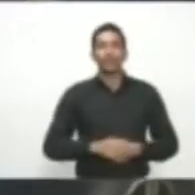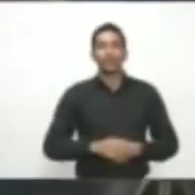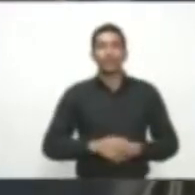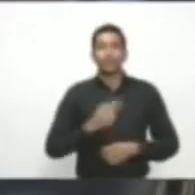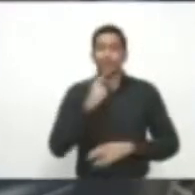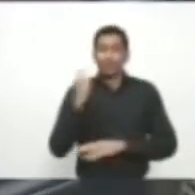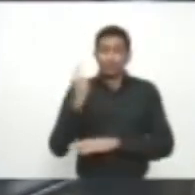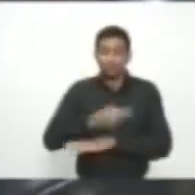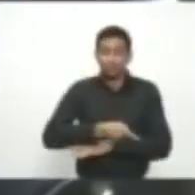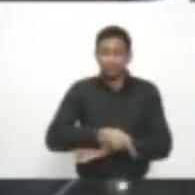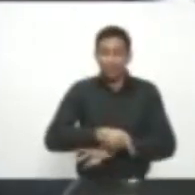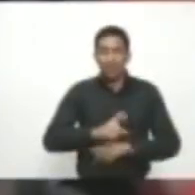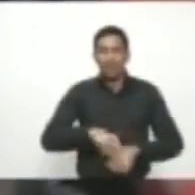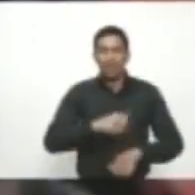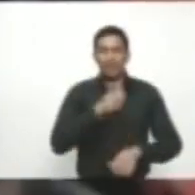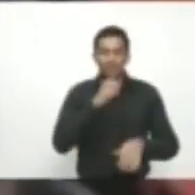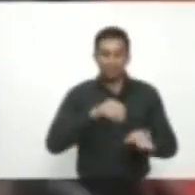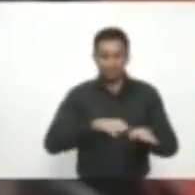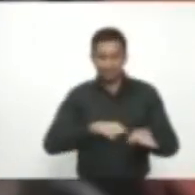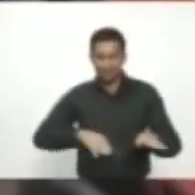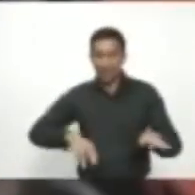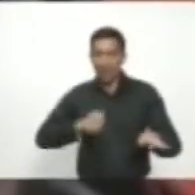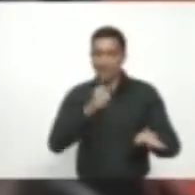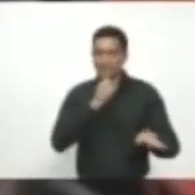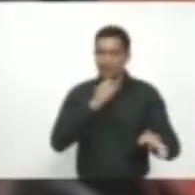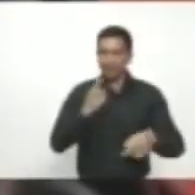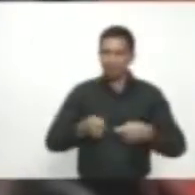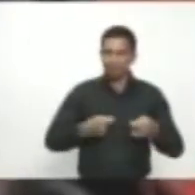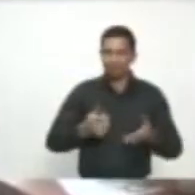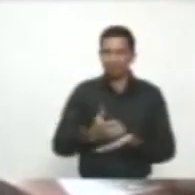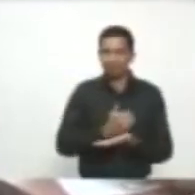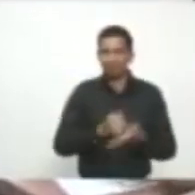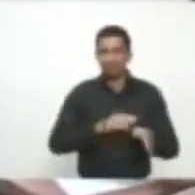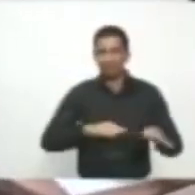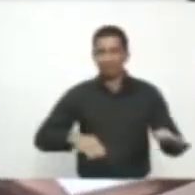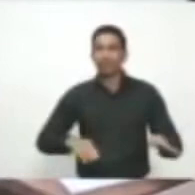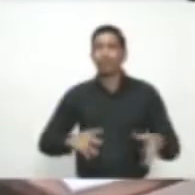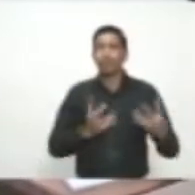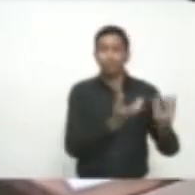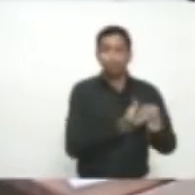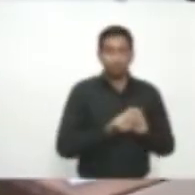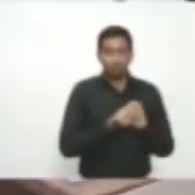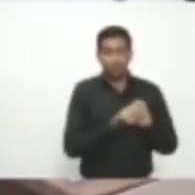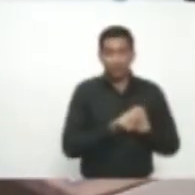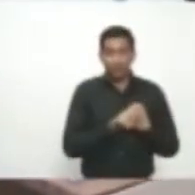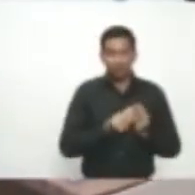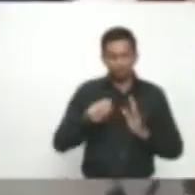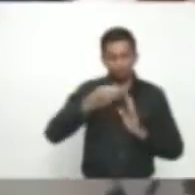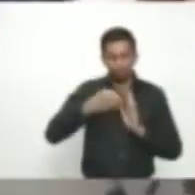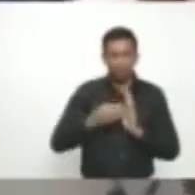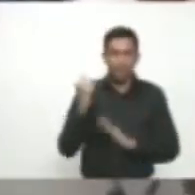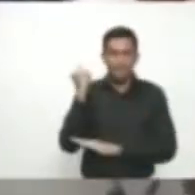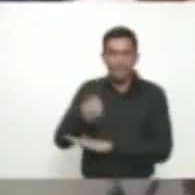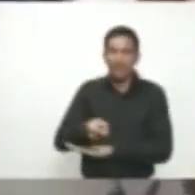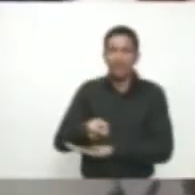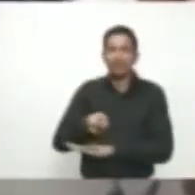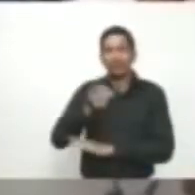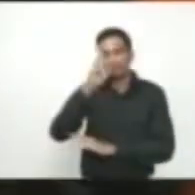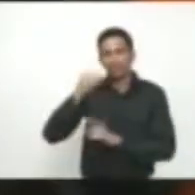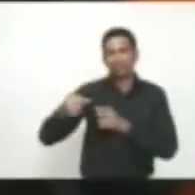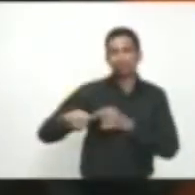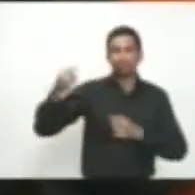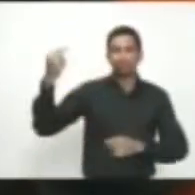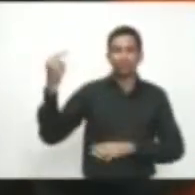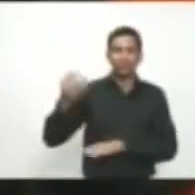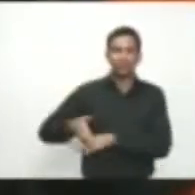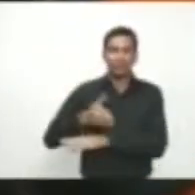público en Barranquilla para el uso del parqueo, el Consejo, mediante acto administrativo, estaría en contra del precedente jurisprudencial que